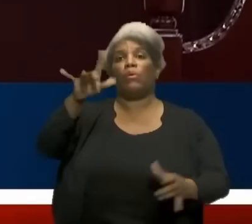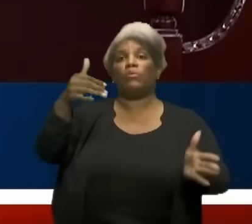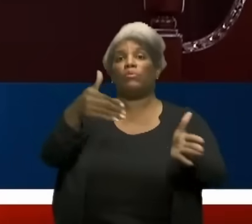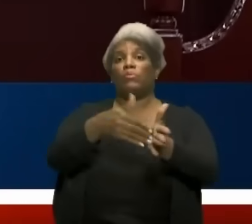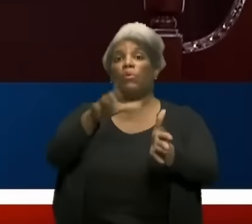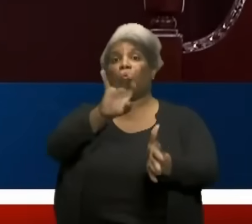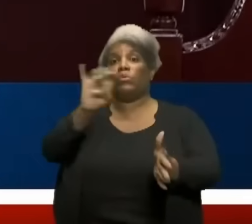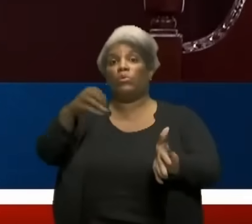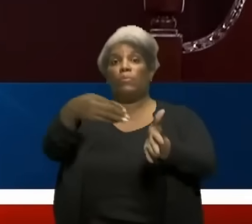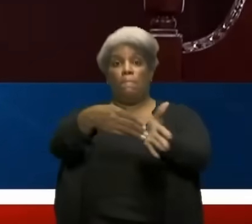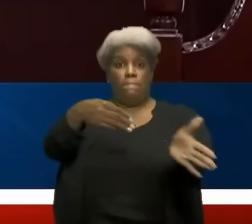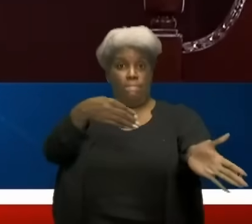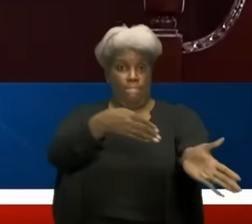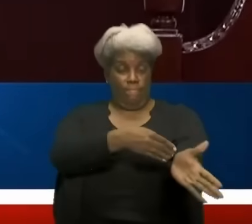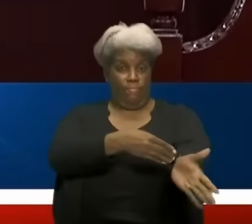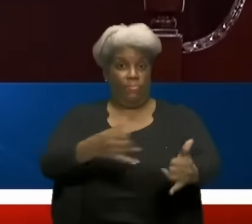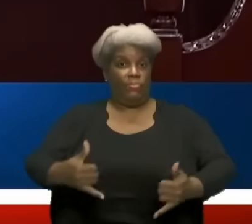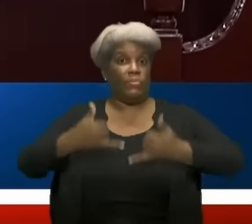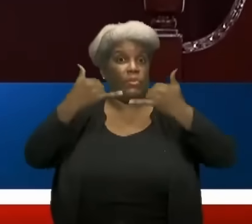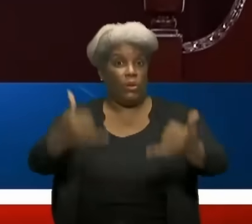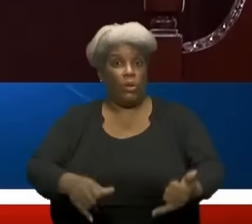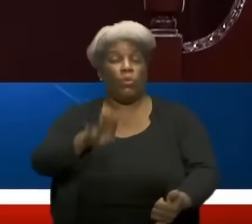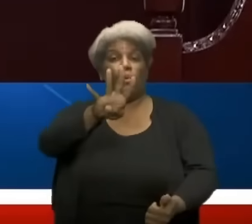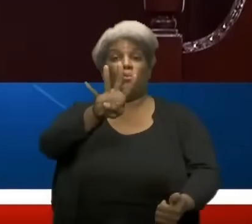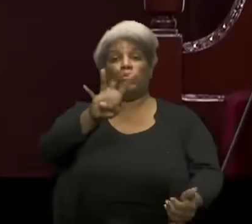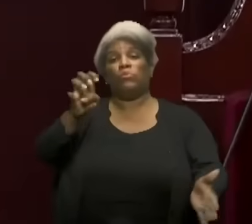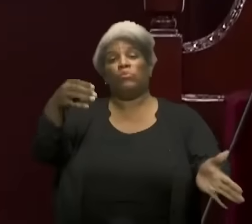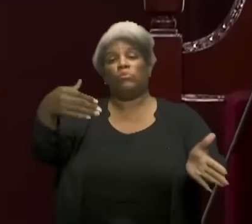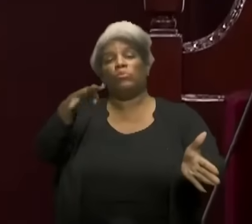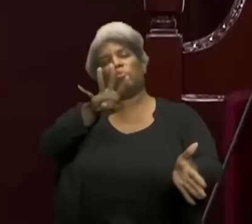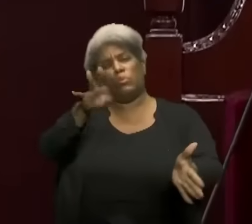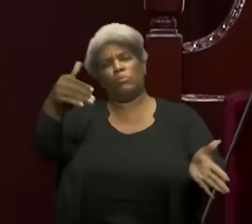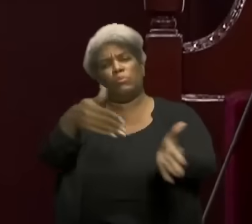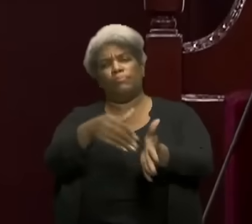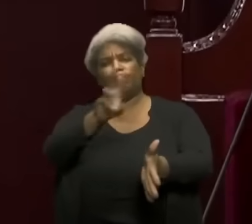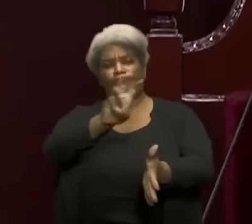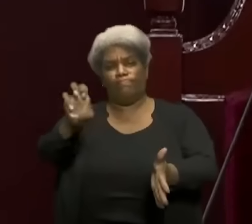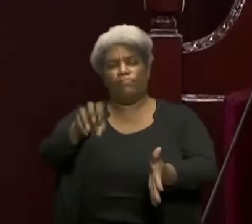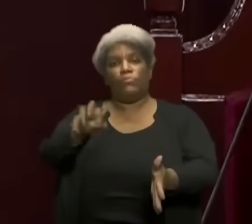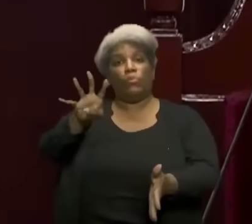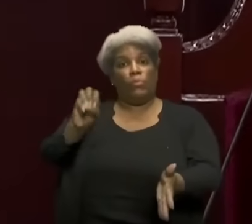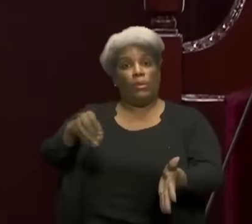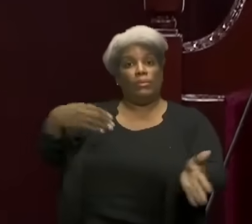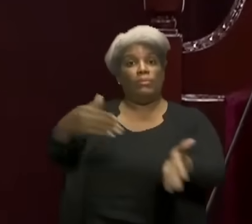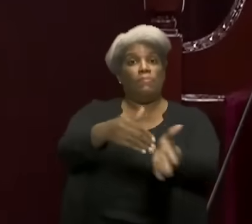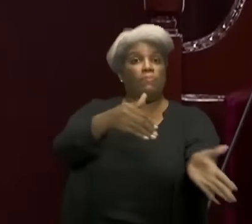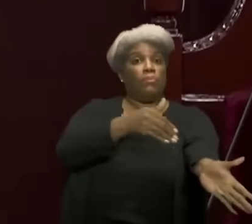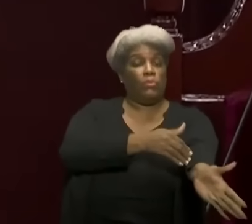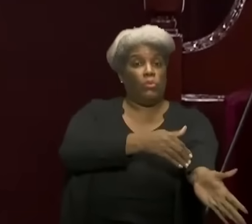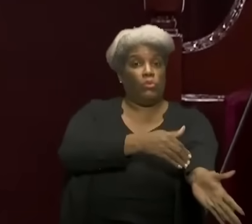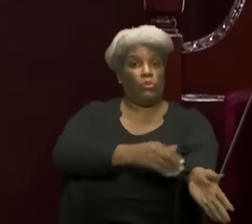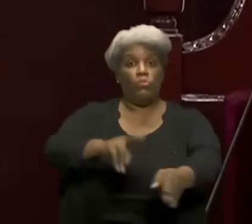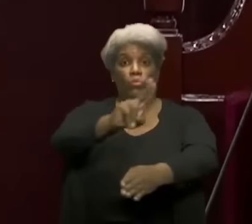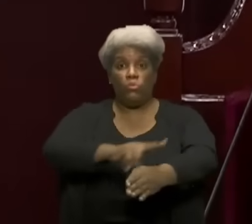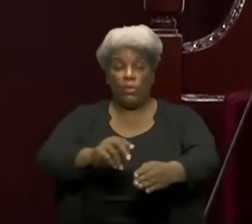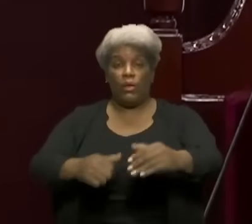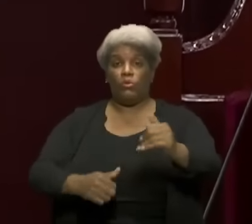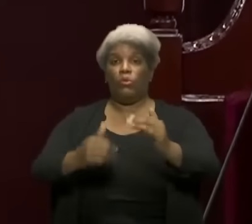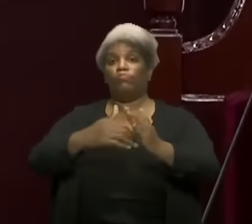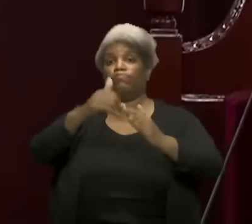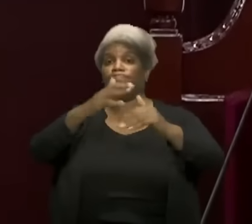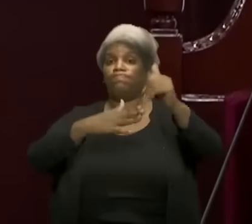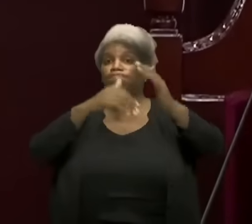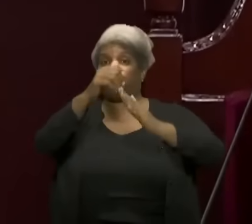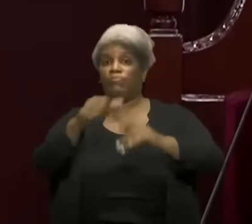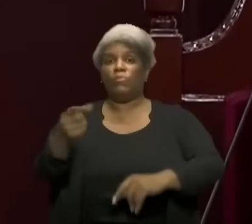y en la actualidad tenemos 4,640 millones en ejecución para un total de 39 proyectos en